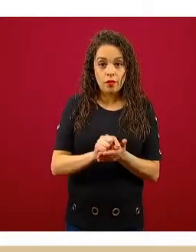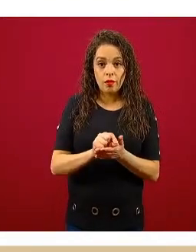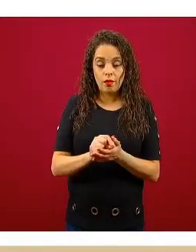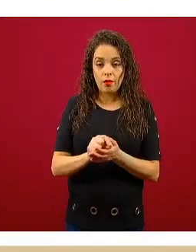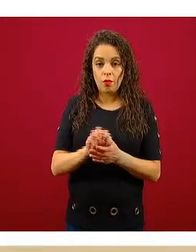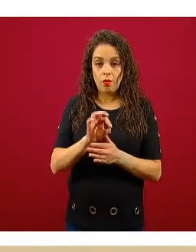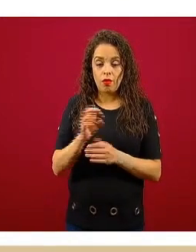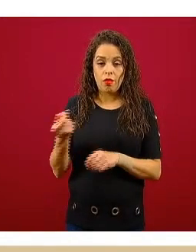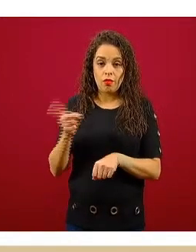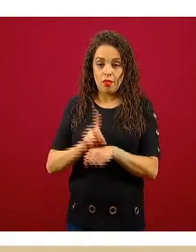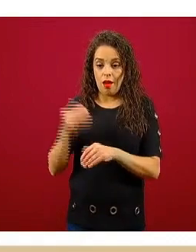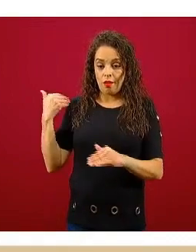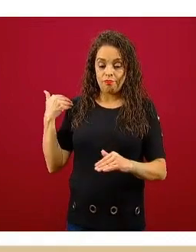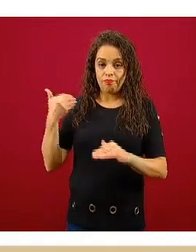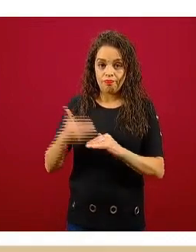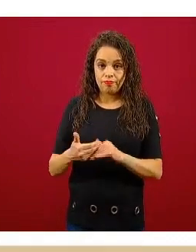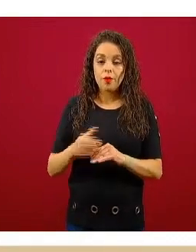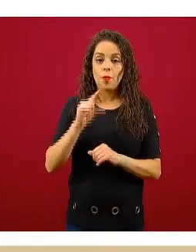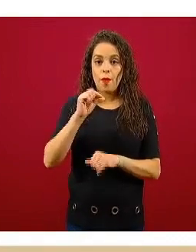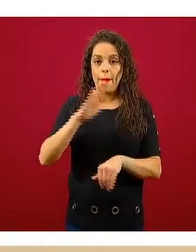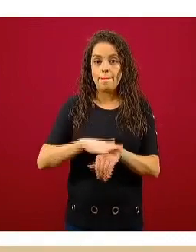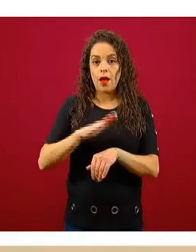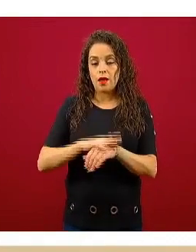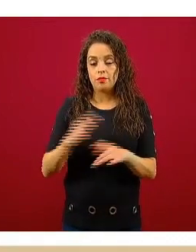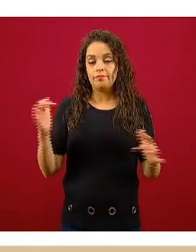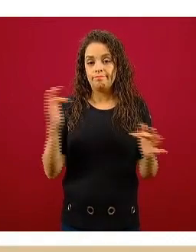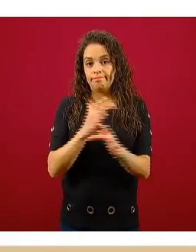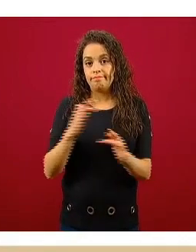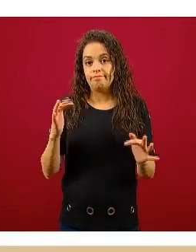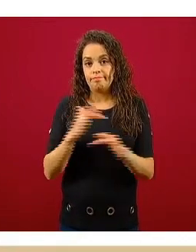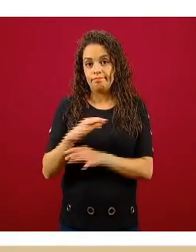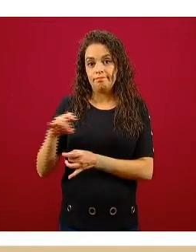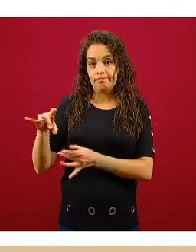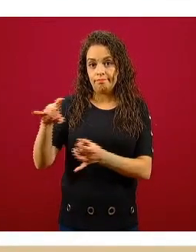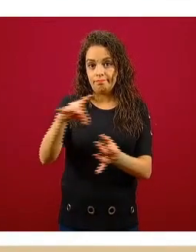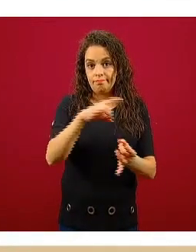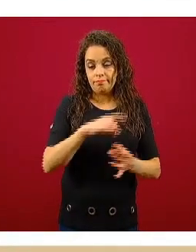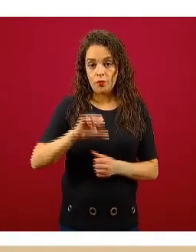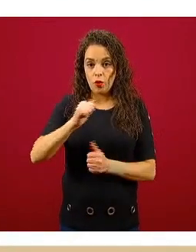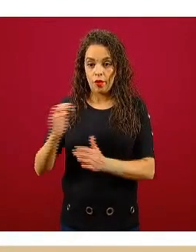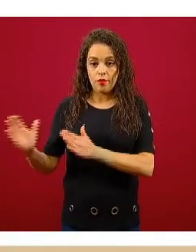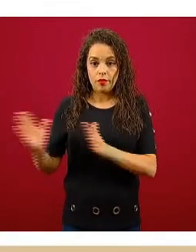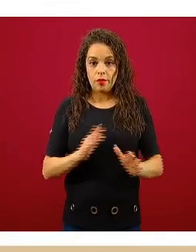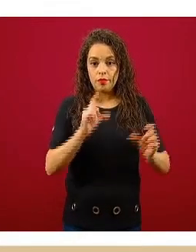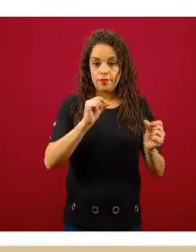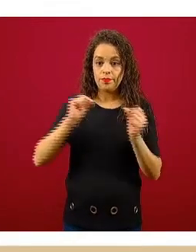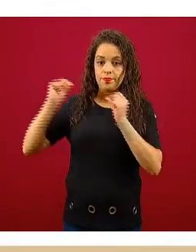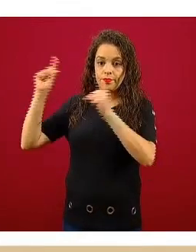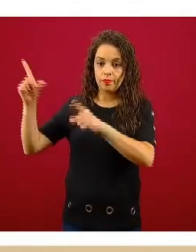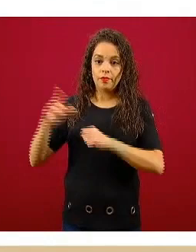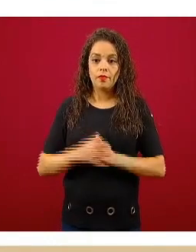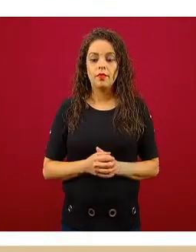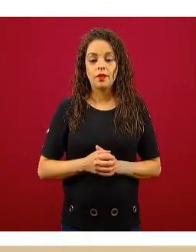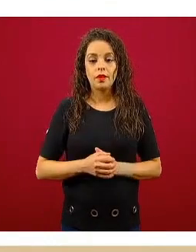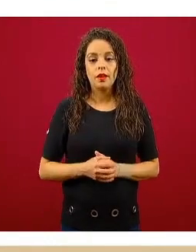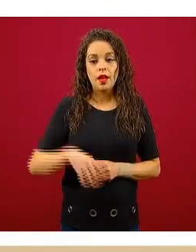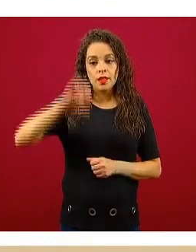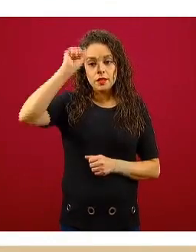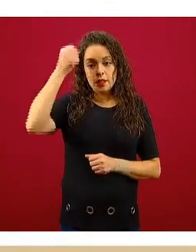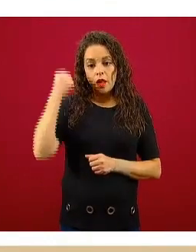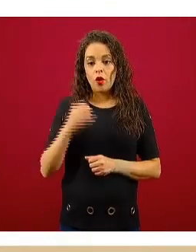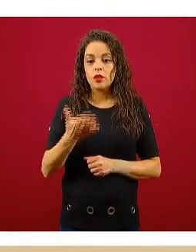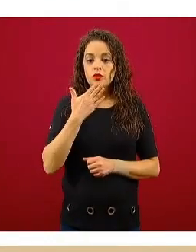últimos días, incrementando la movilidad. La siguiente, por favor. Sinaloa, Sonora, Tabasco y Tamaulipas.